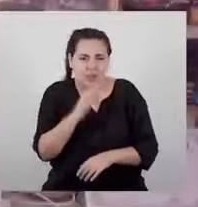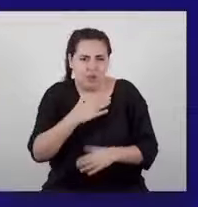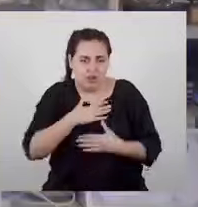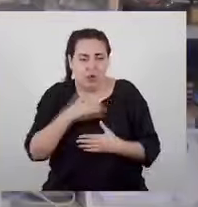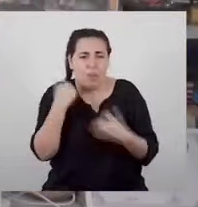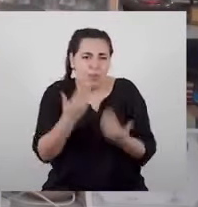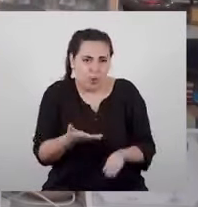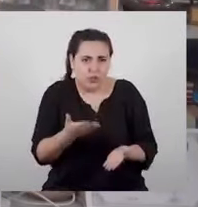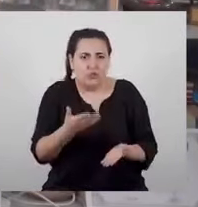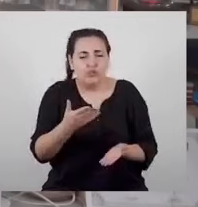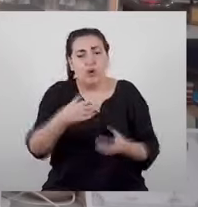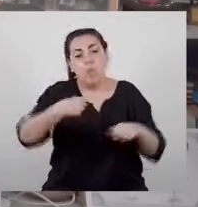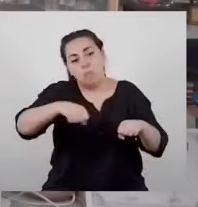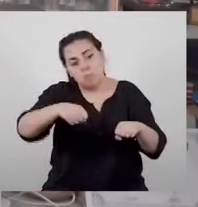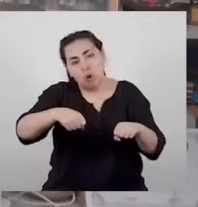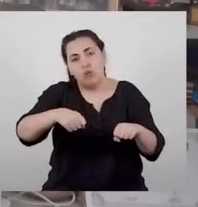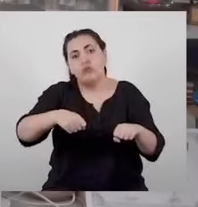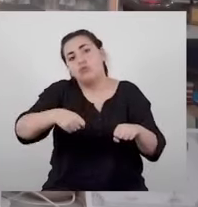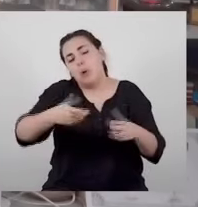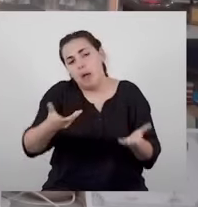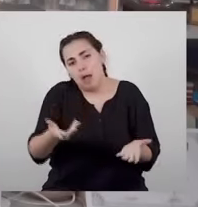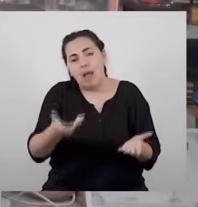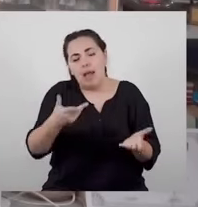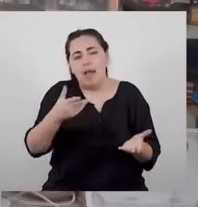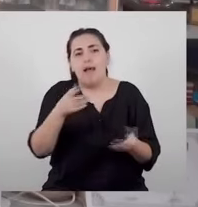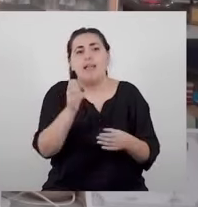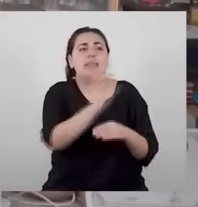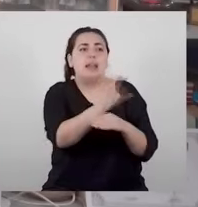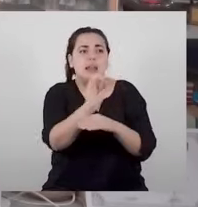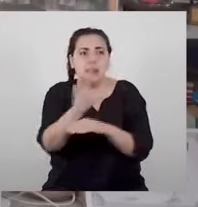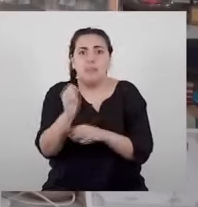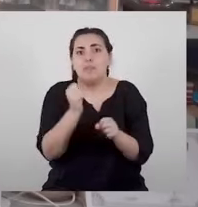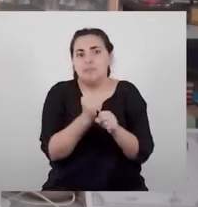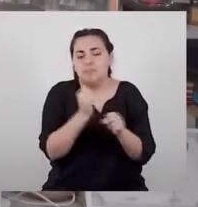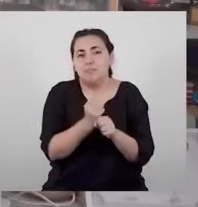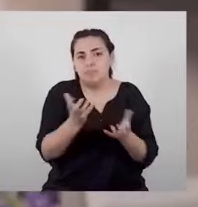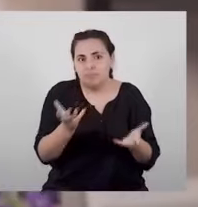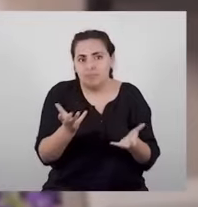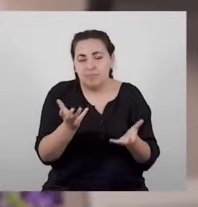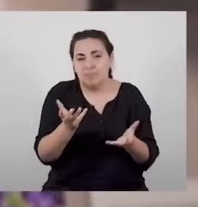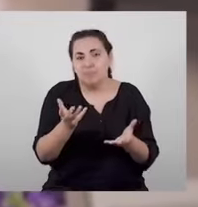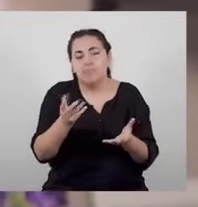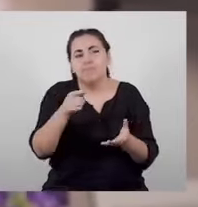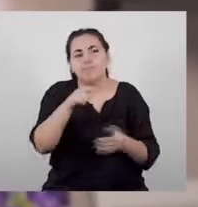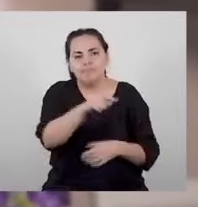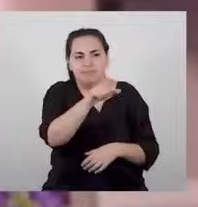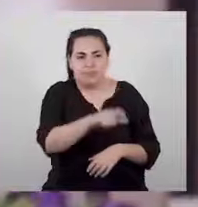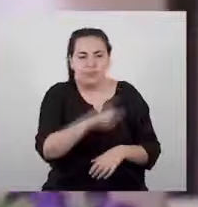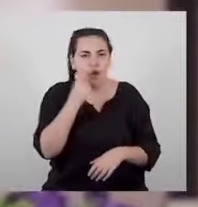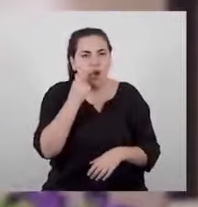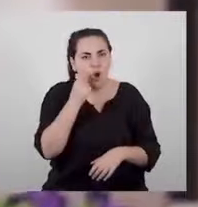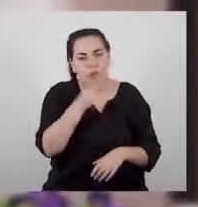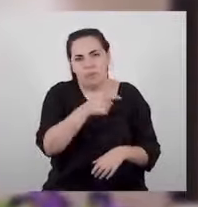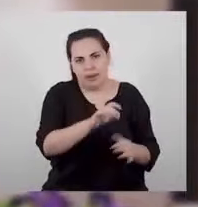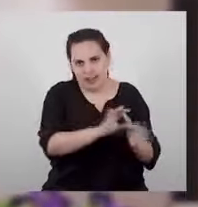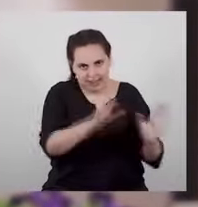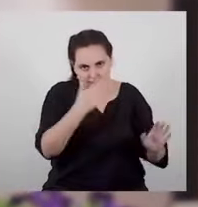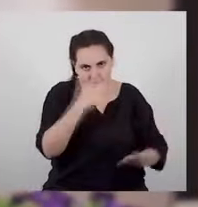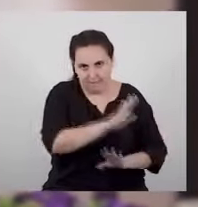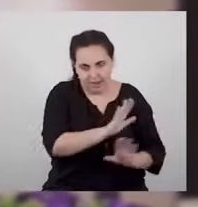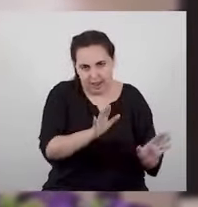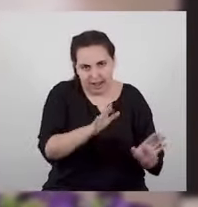moto así fue que él trabajando como delivery este hombre que hoy está imputado en la causa lo atropella